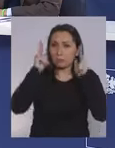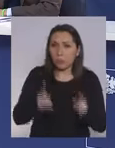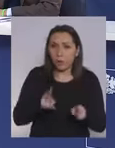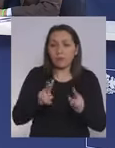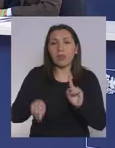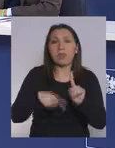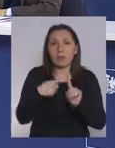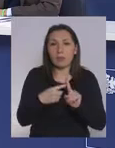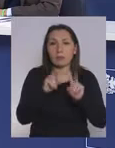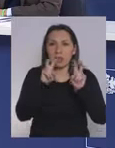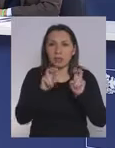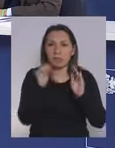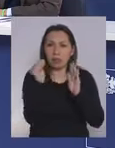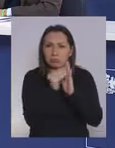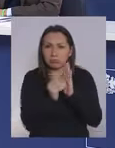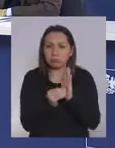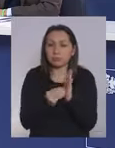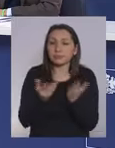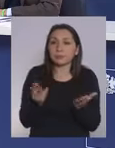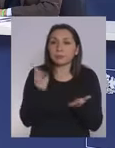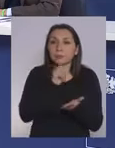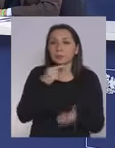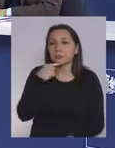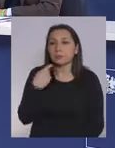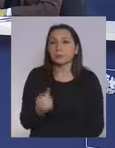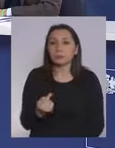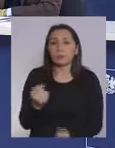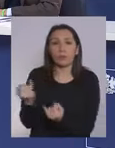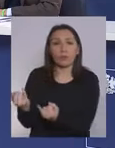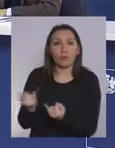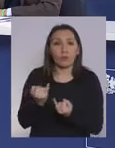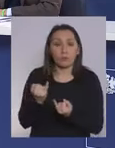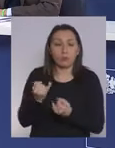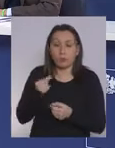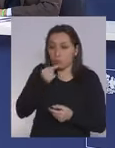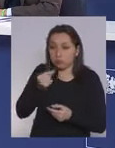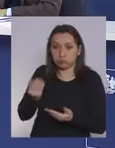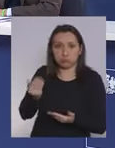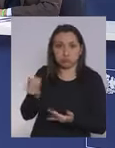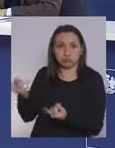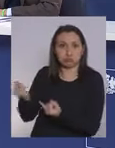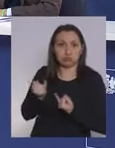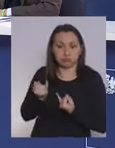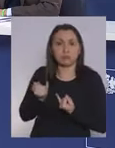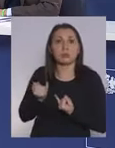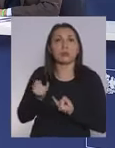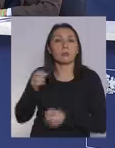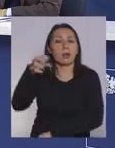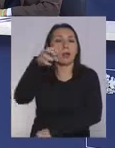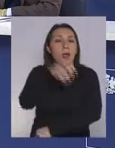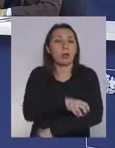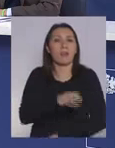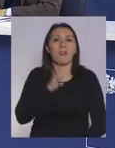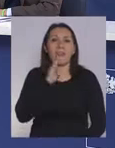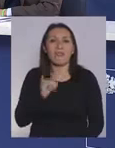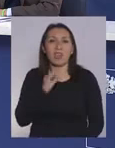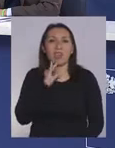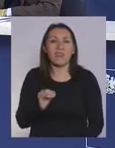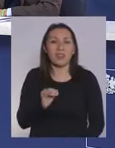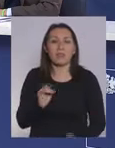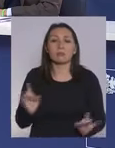adicionales y por último le quería preguntar por una información de último minuto que llega desde la región del bío bío con